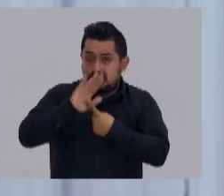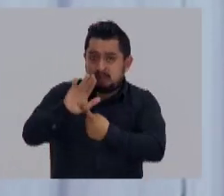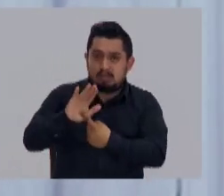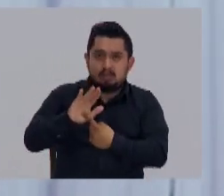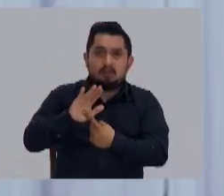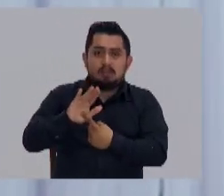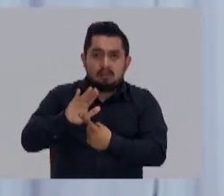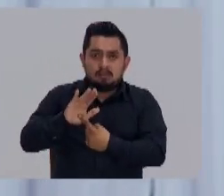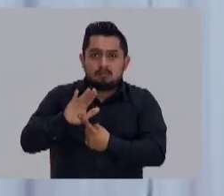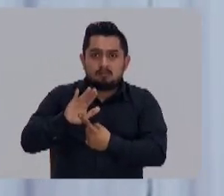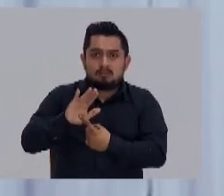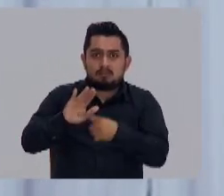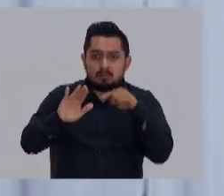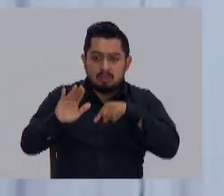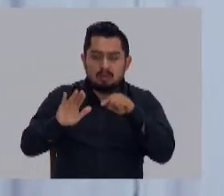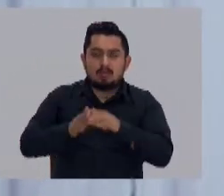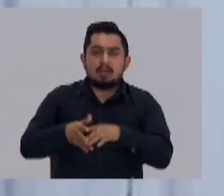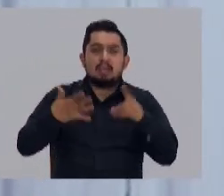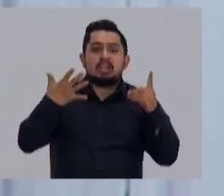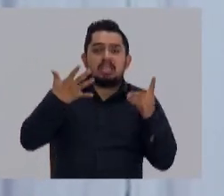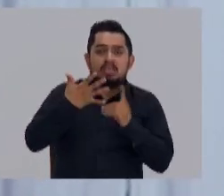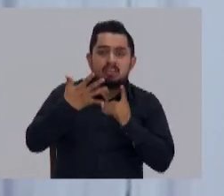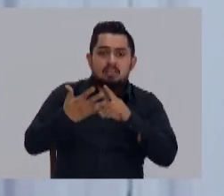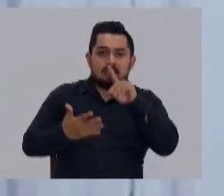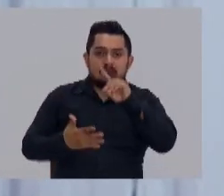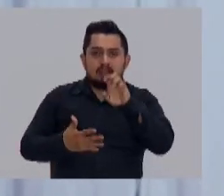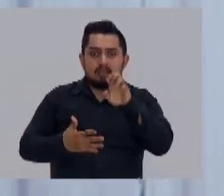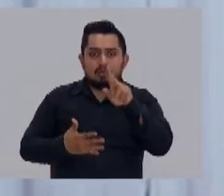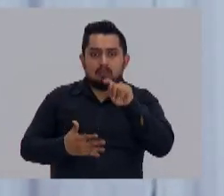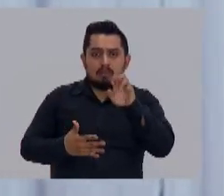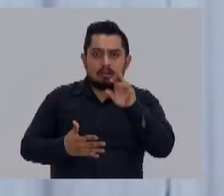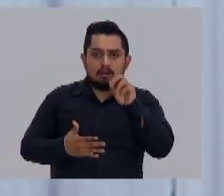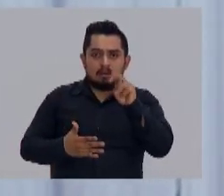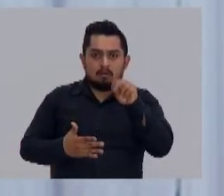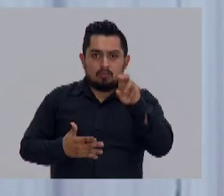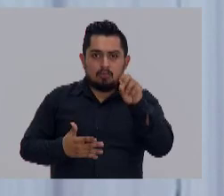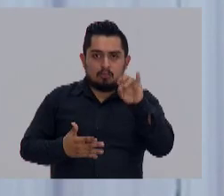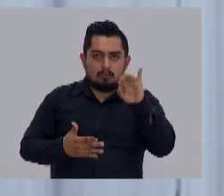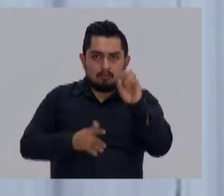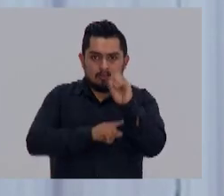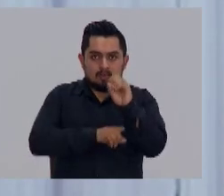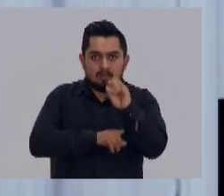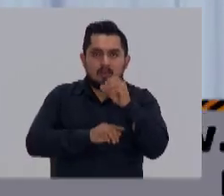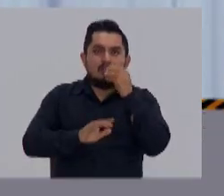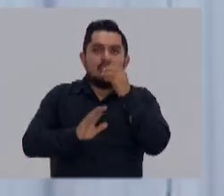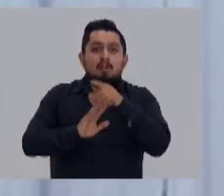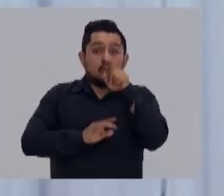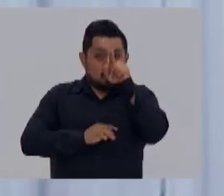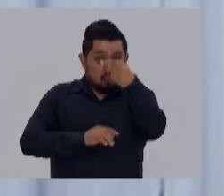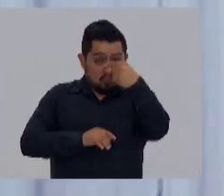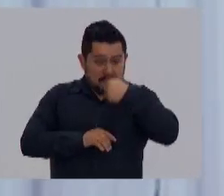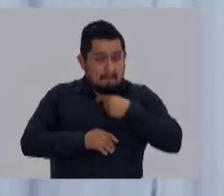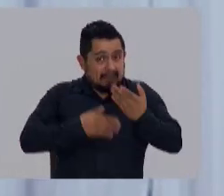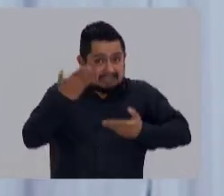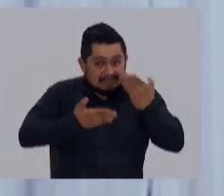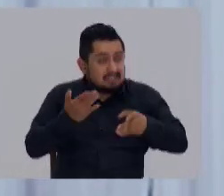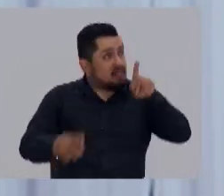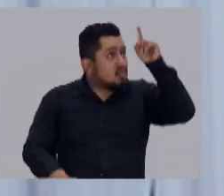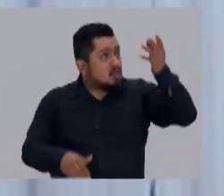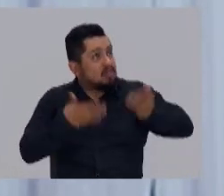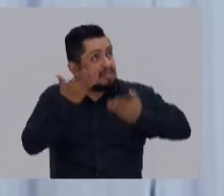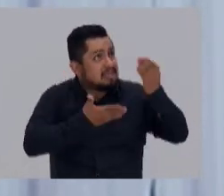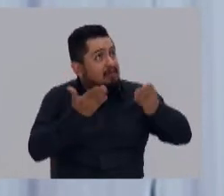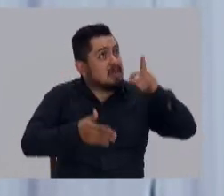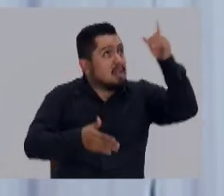Me encanta porque en Deuteronomio, no se lo leo por tiempo, pero en el 10 del 12 al 13 dice, si tú me sirves, te voy a